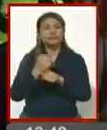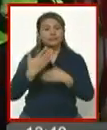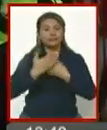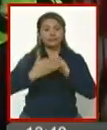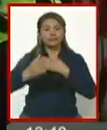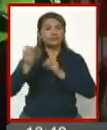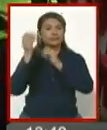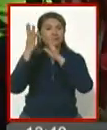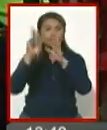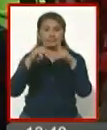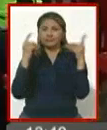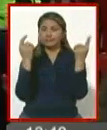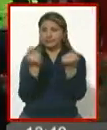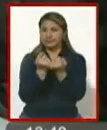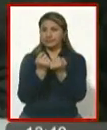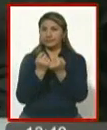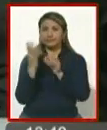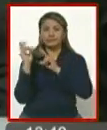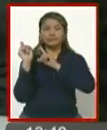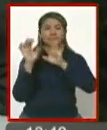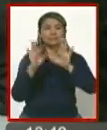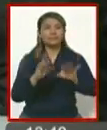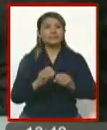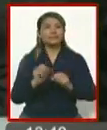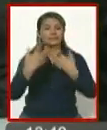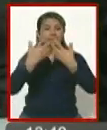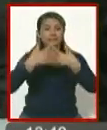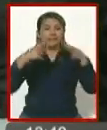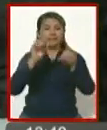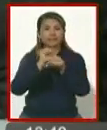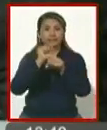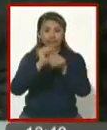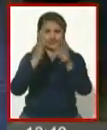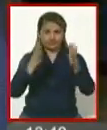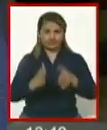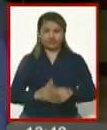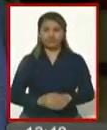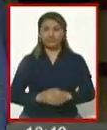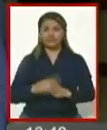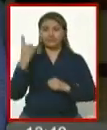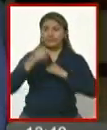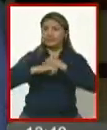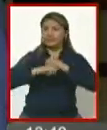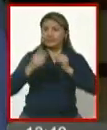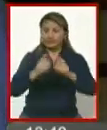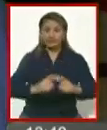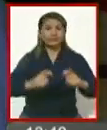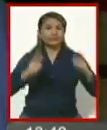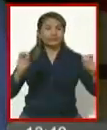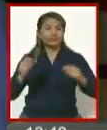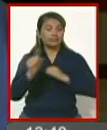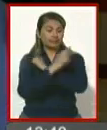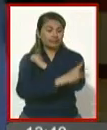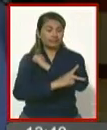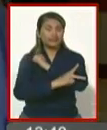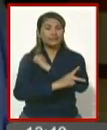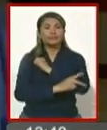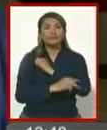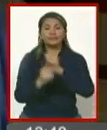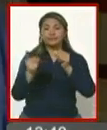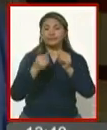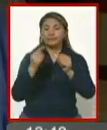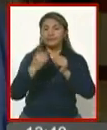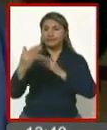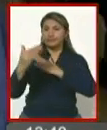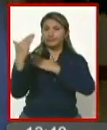cabo un foro departamental donde asistieron empresarios y trabajadores. Es una campaña grande en el país, la primera que se hace en